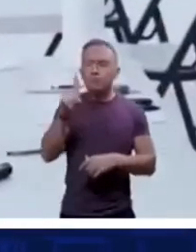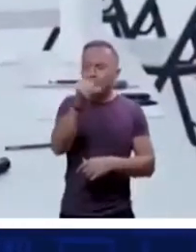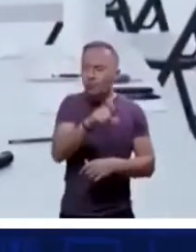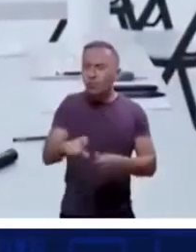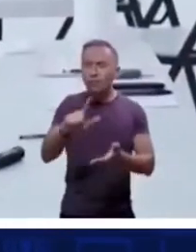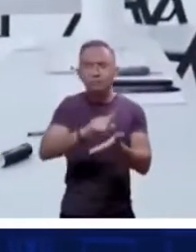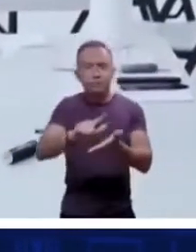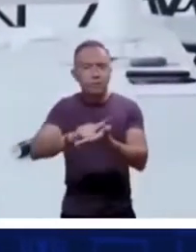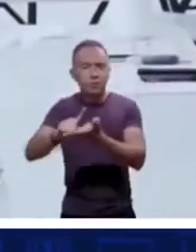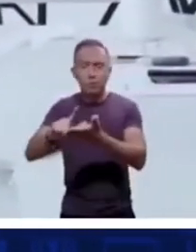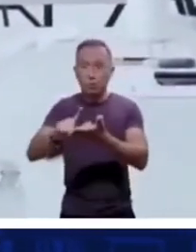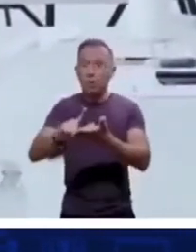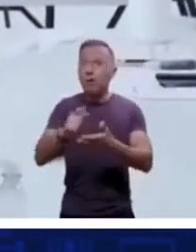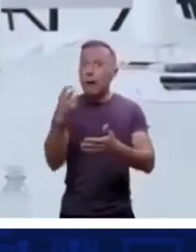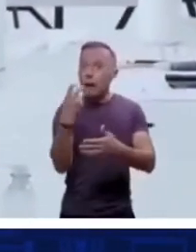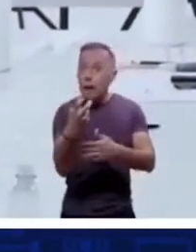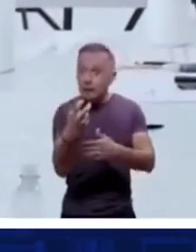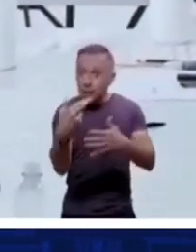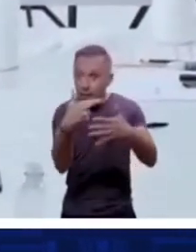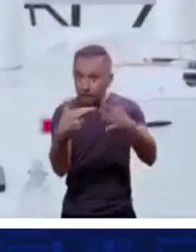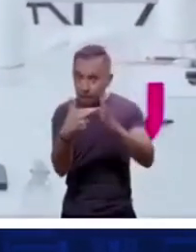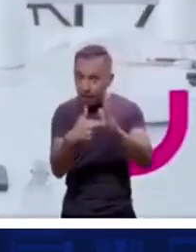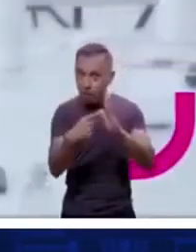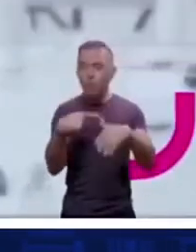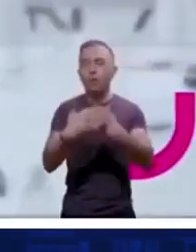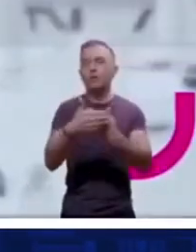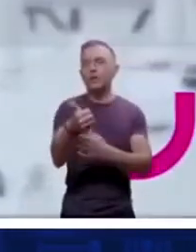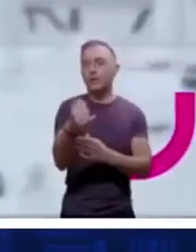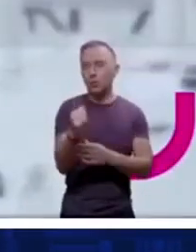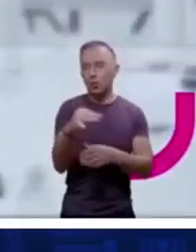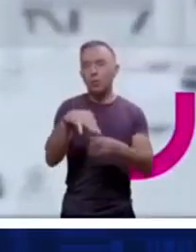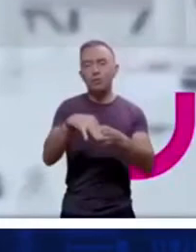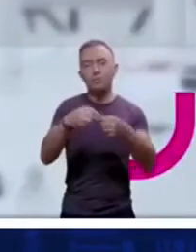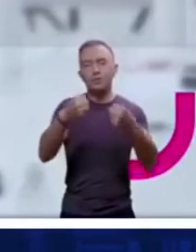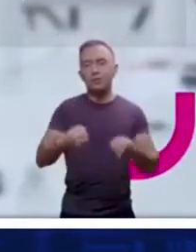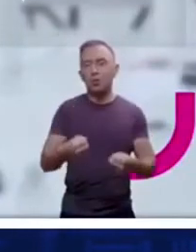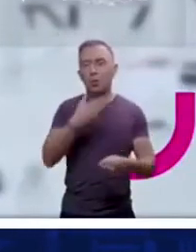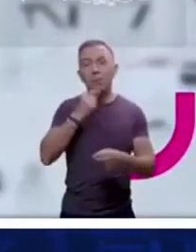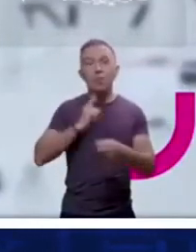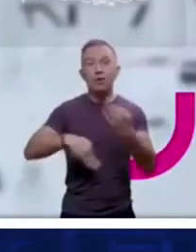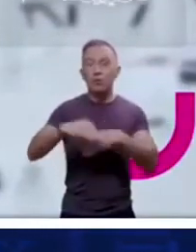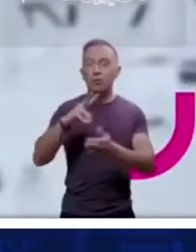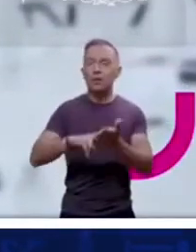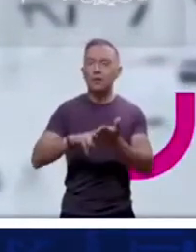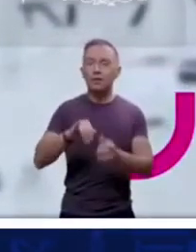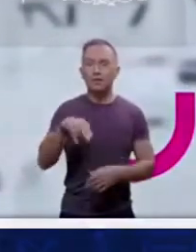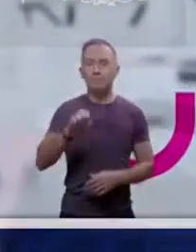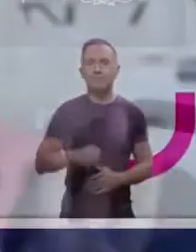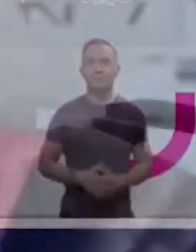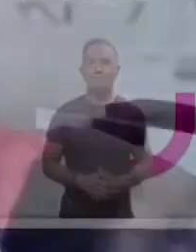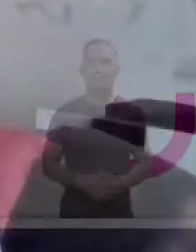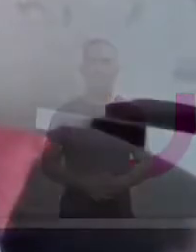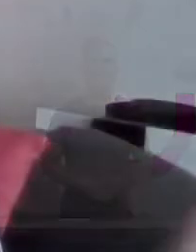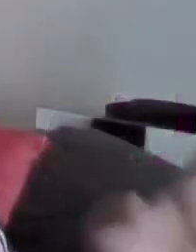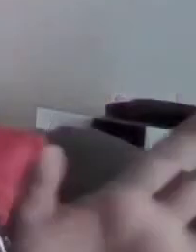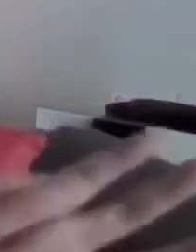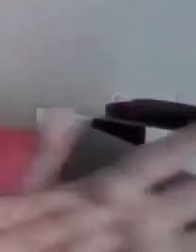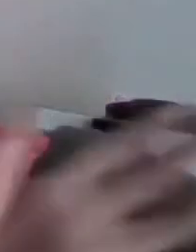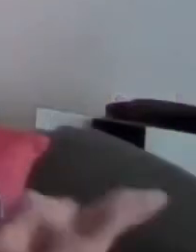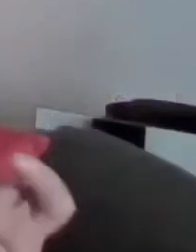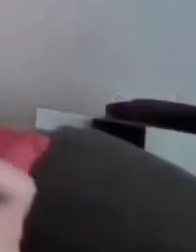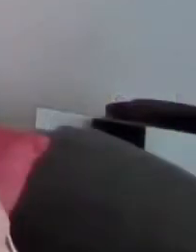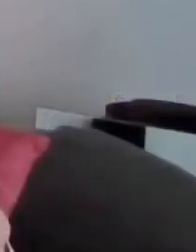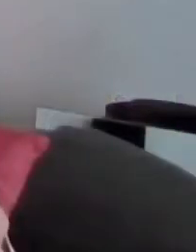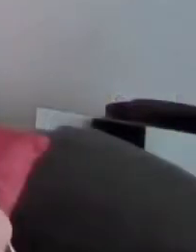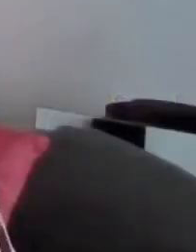llevar tu pluma o tu pluma sólo busca que no sean de aceite para que no manche tu boleto y se pueda anular tu voto no que no sea un nudo de aceite